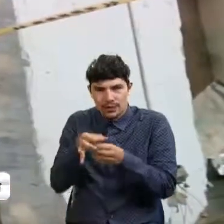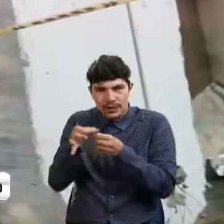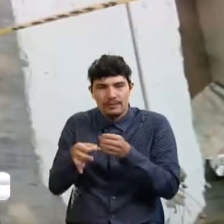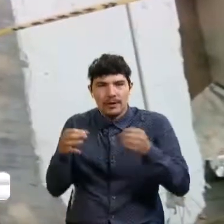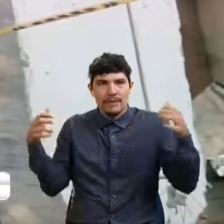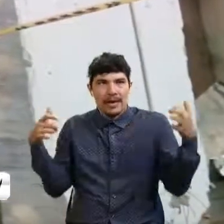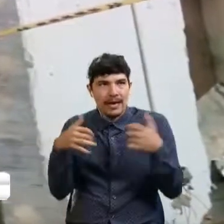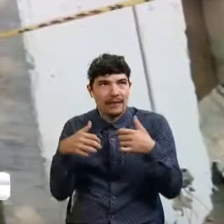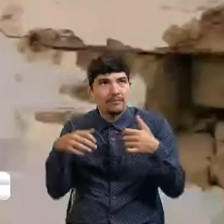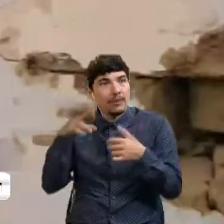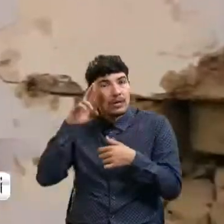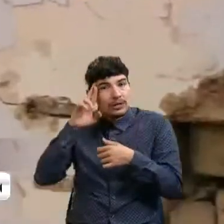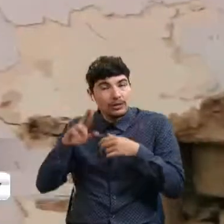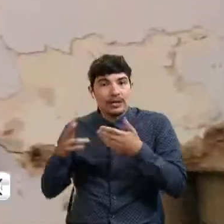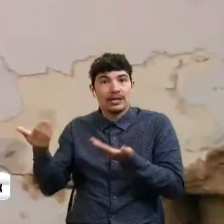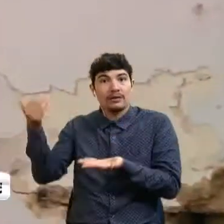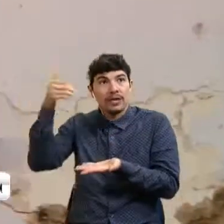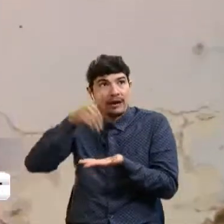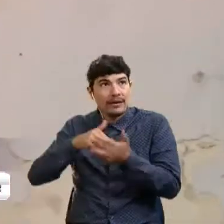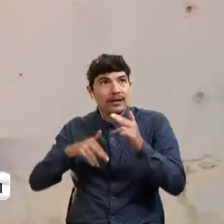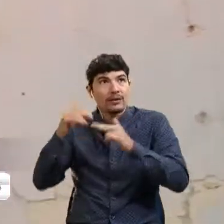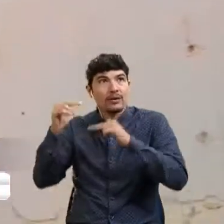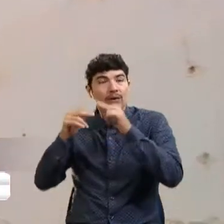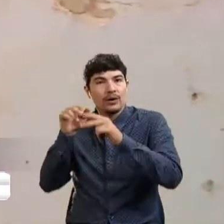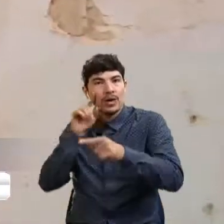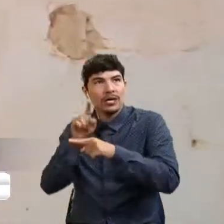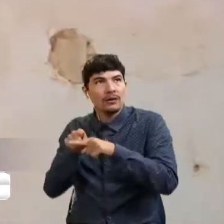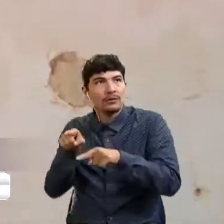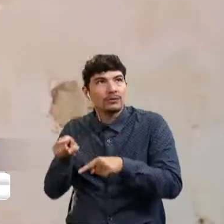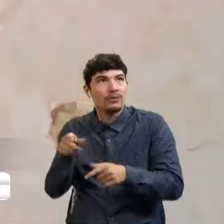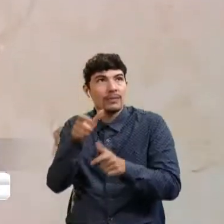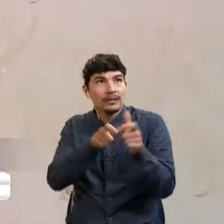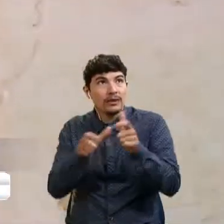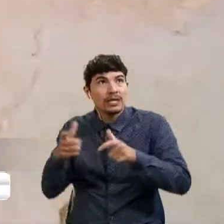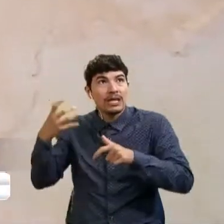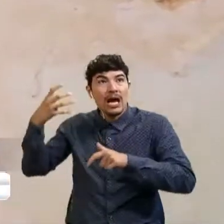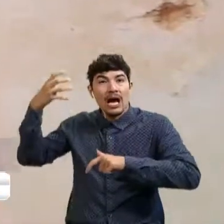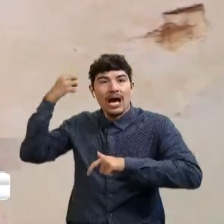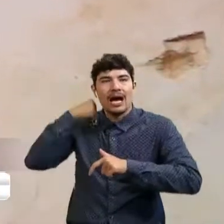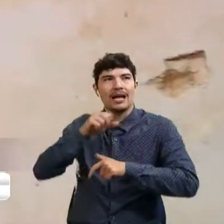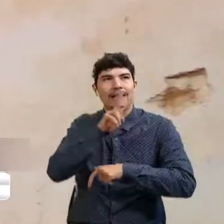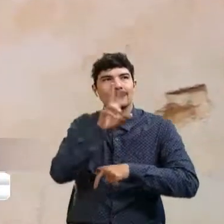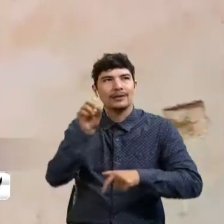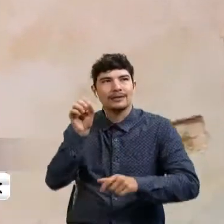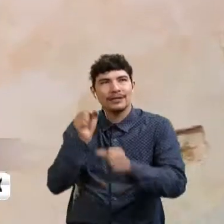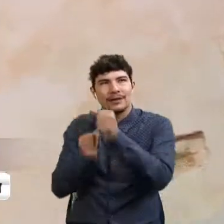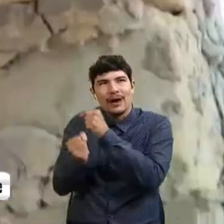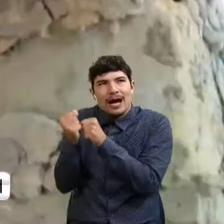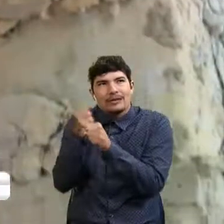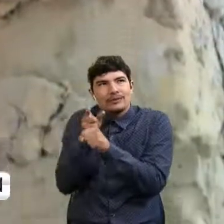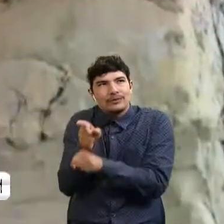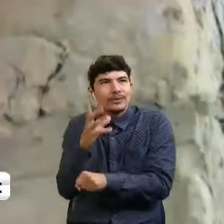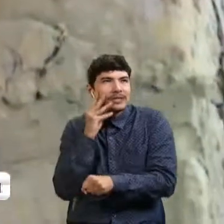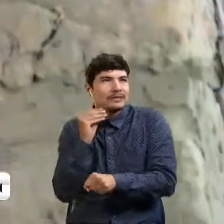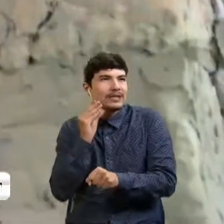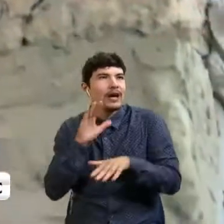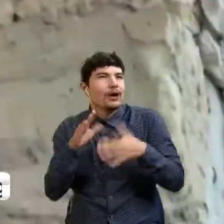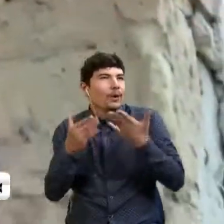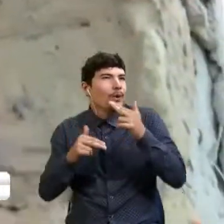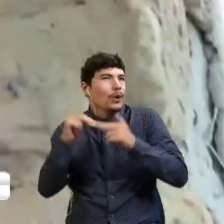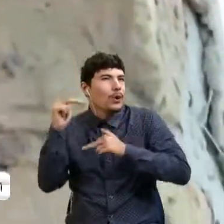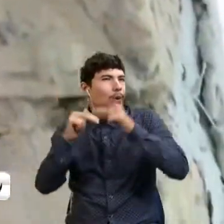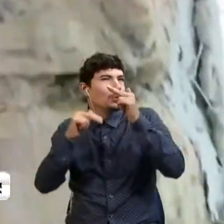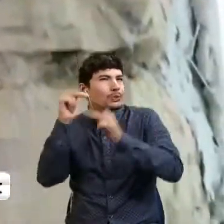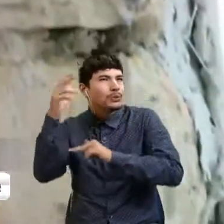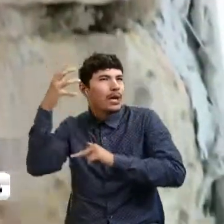y los muros en tapia pisada con el fin de transportar a los visitantes 200 años atrás para que experimenten cómo fue la construcción